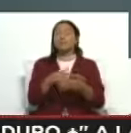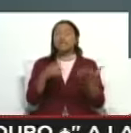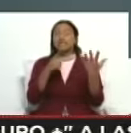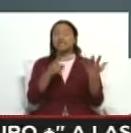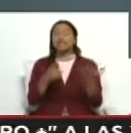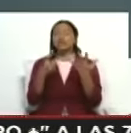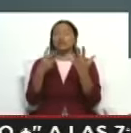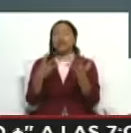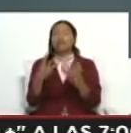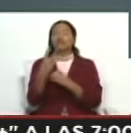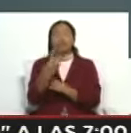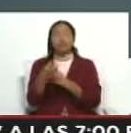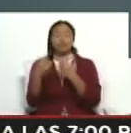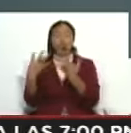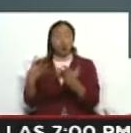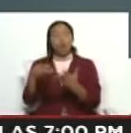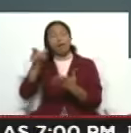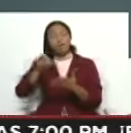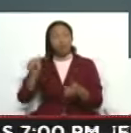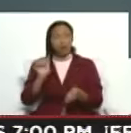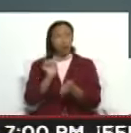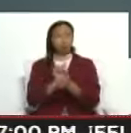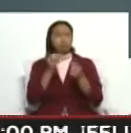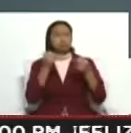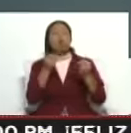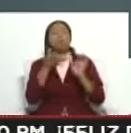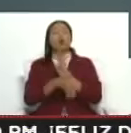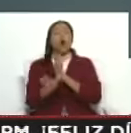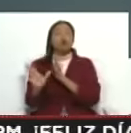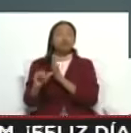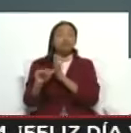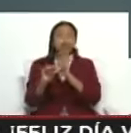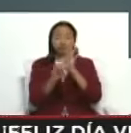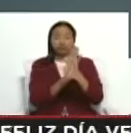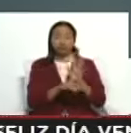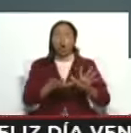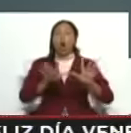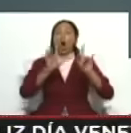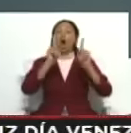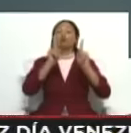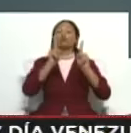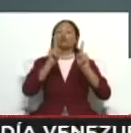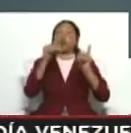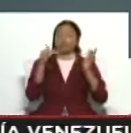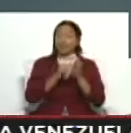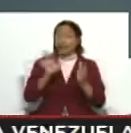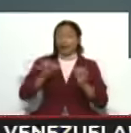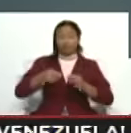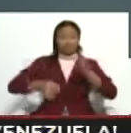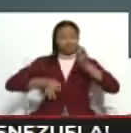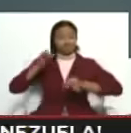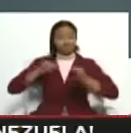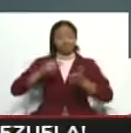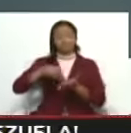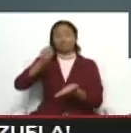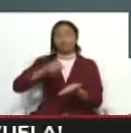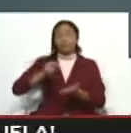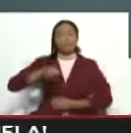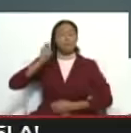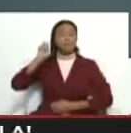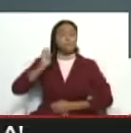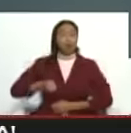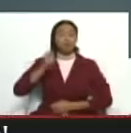12.639 personas por hechos de corrupción. Se han acusado a 11.254 y se han condenado a